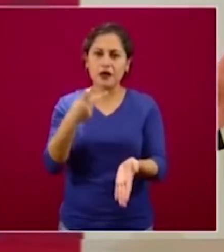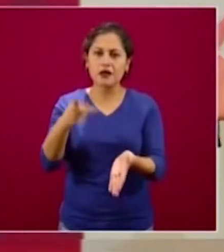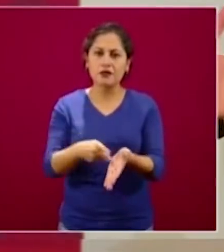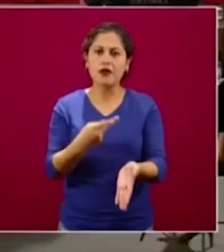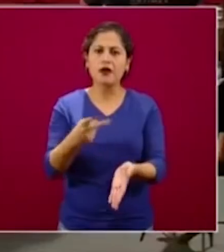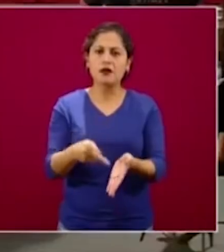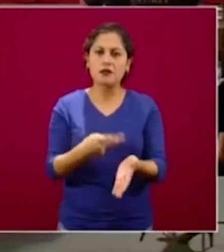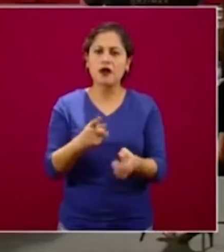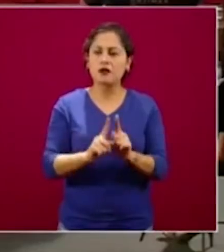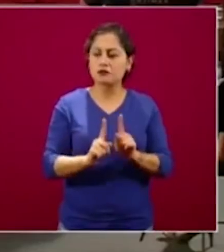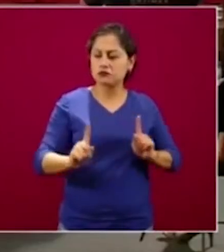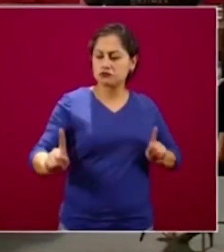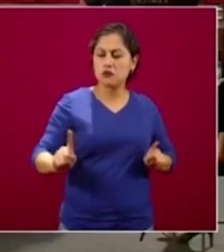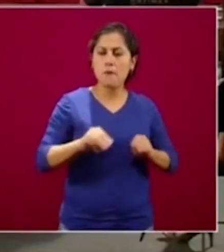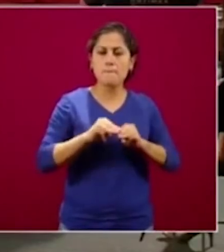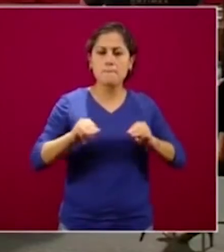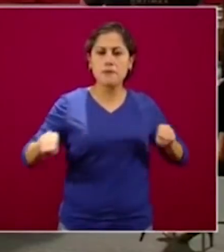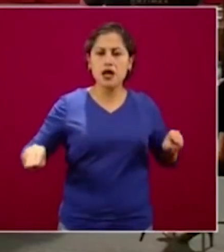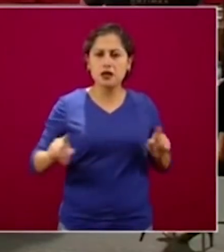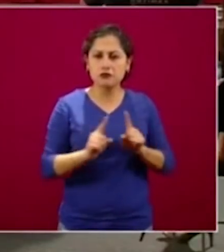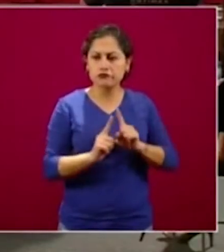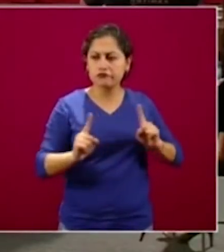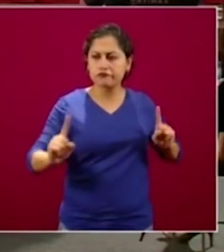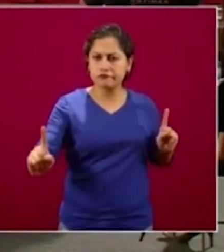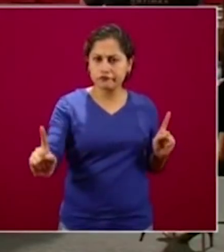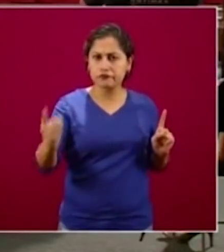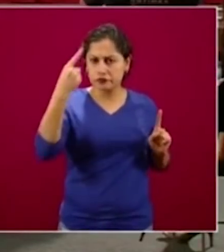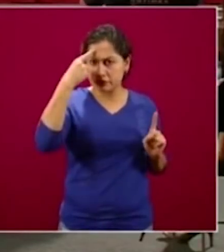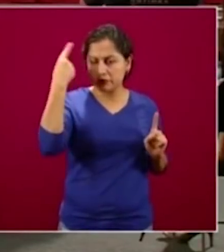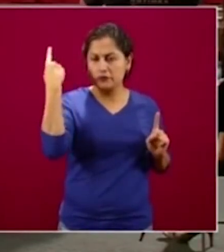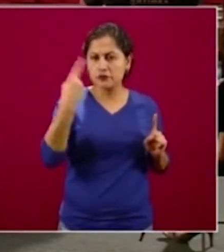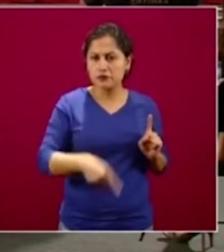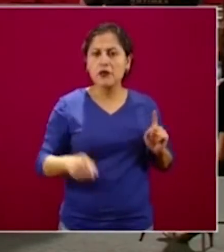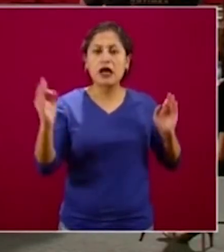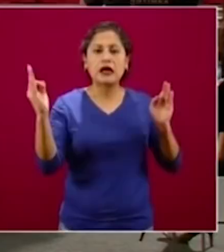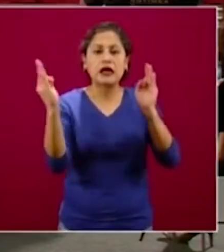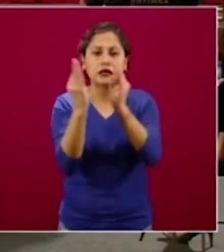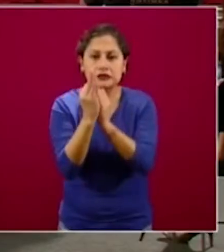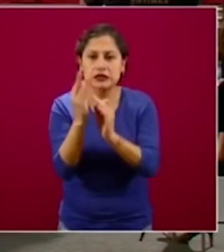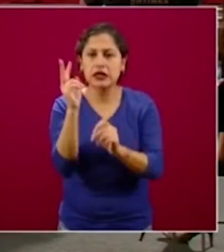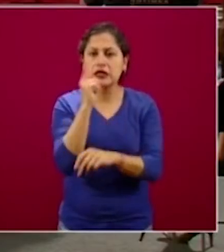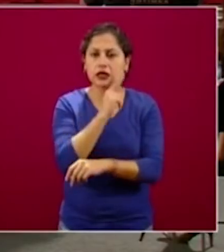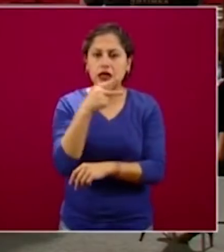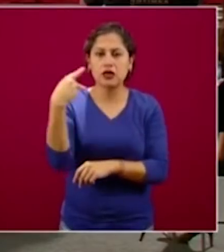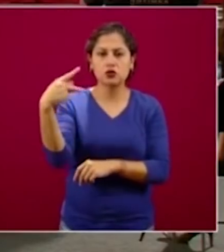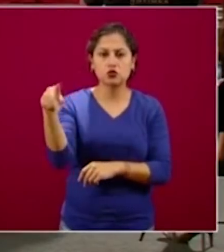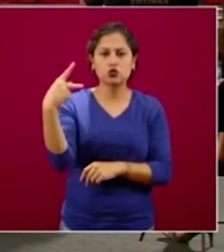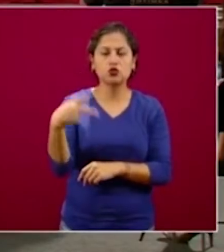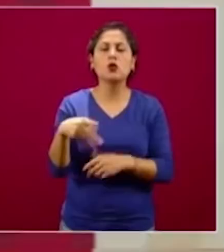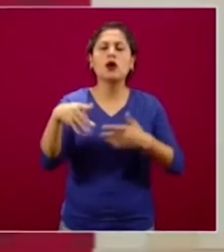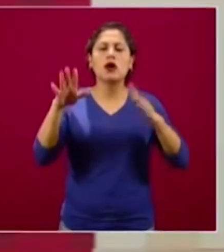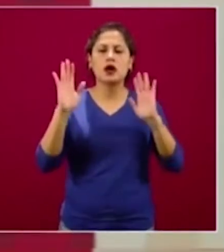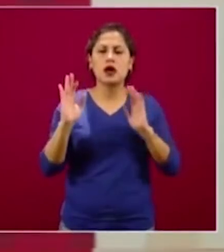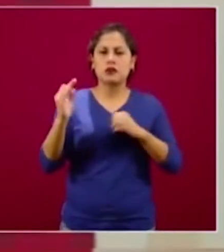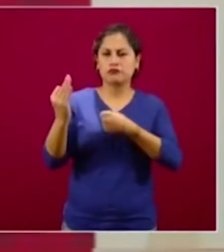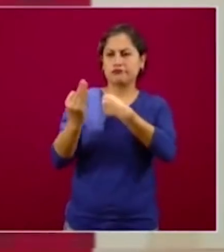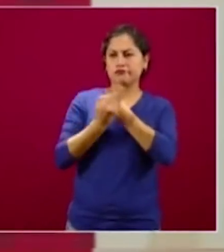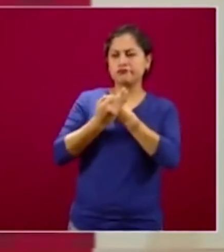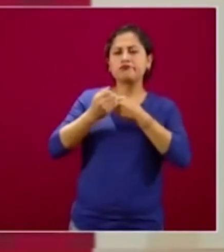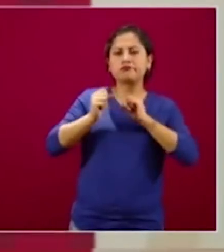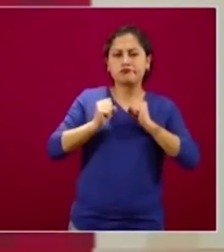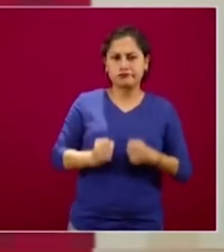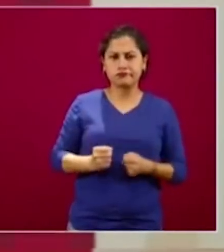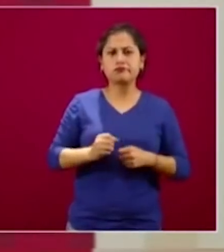con unos par de metros para no estar frente a la vía respiratoria de la persona enferma, estamos en una posición segura. Si la persona